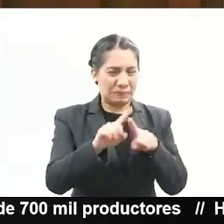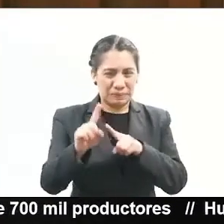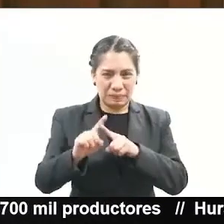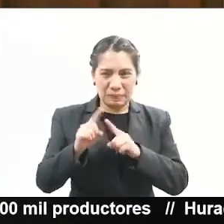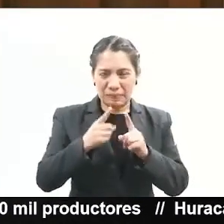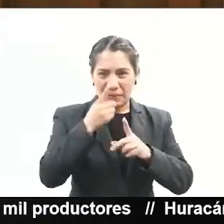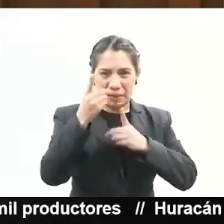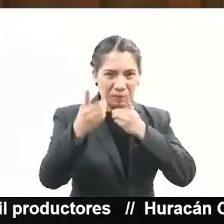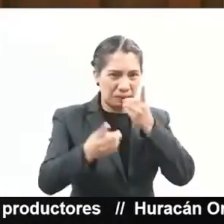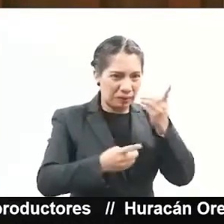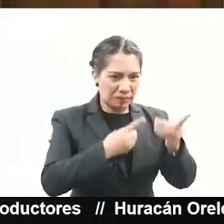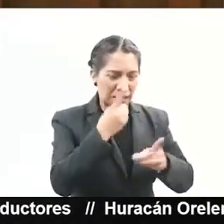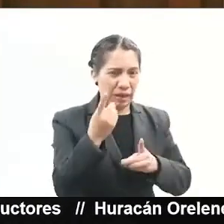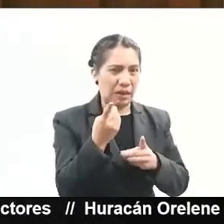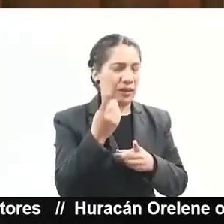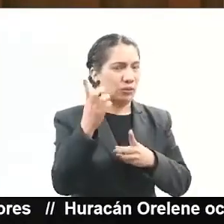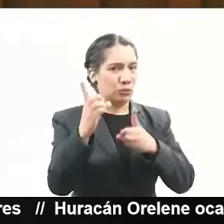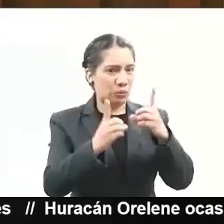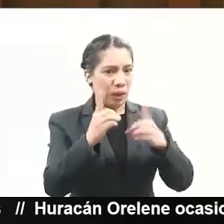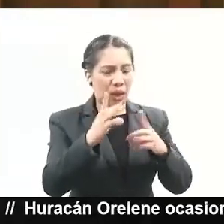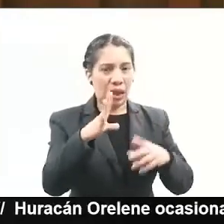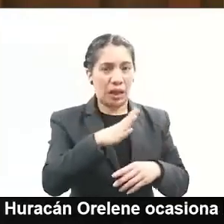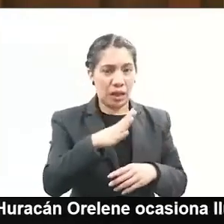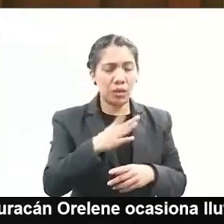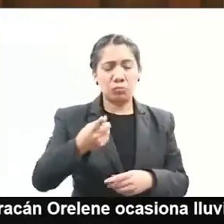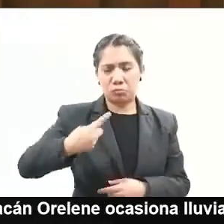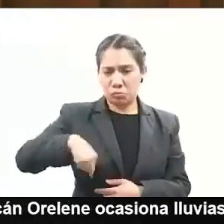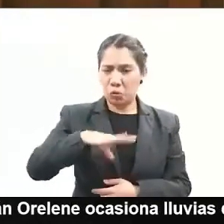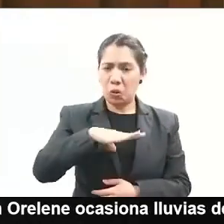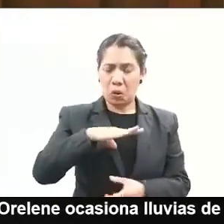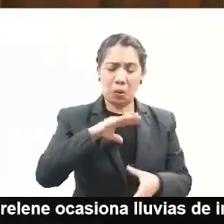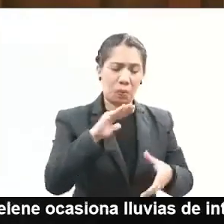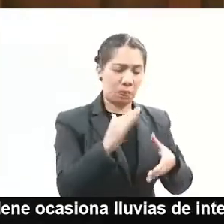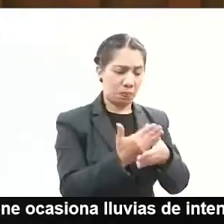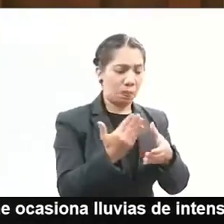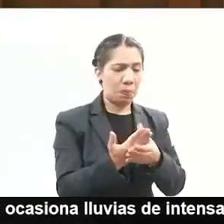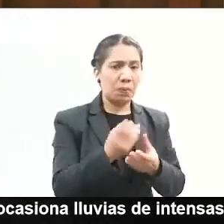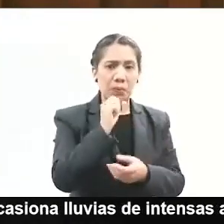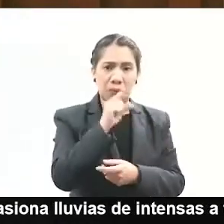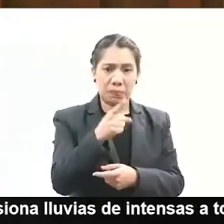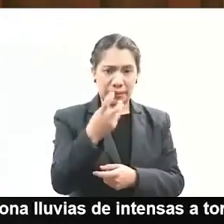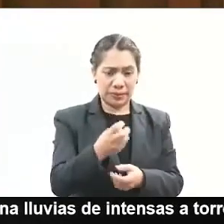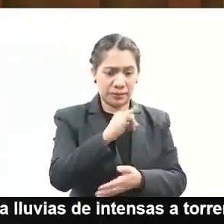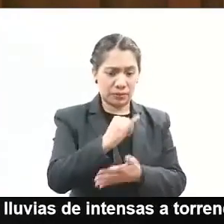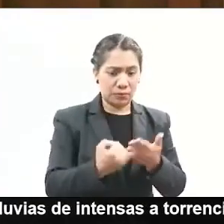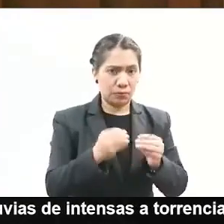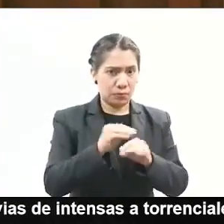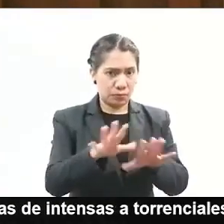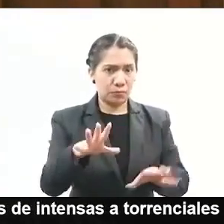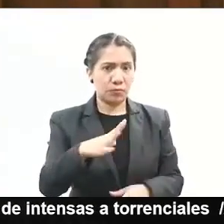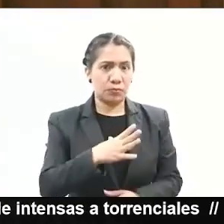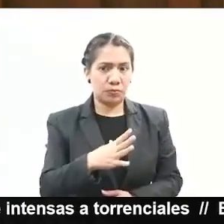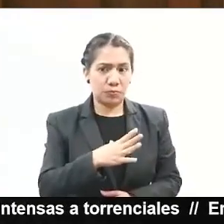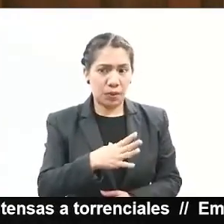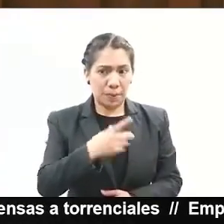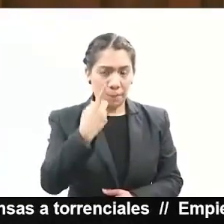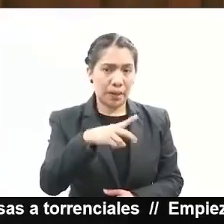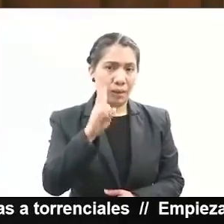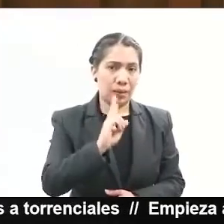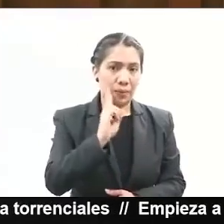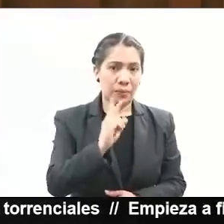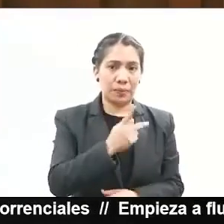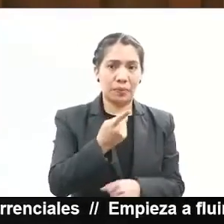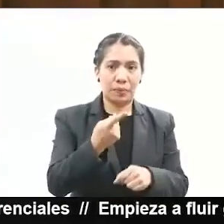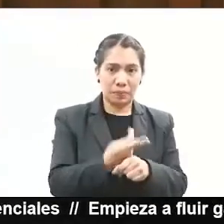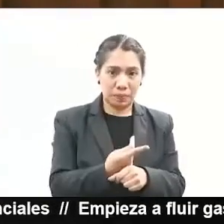principio. Tenemos toda la documentación, y lo van a encontrar en el informe, toda la documentación que prueba los seguimientos con los